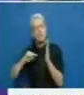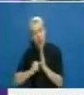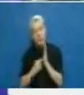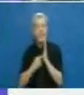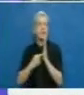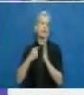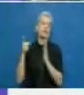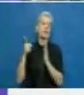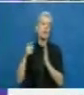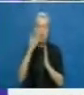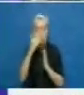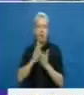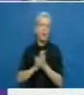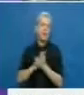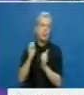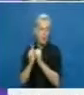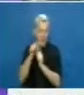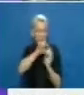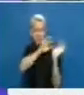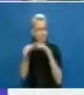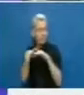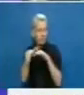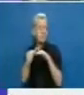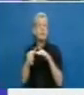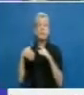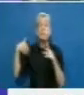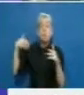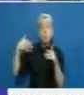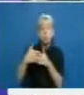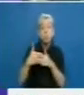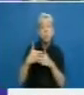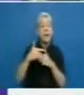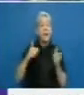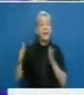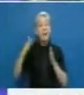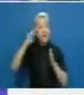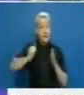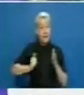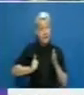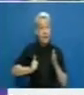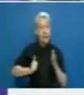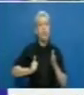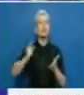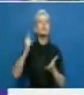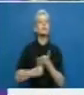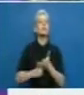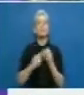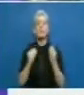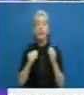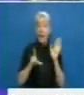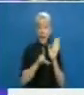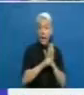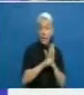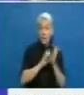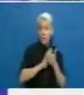Córdoba. Pasó el tiempo, unos 3 años aproximadamente, y durante la dictadura militar se tomó esta decisión. No hubo ley del Congreso, porque el